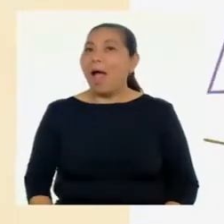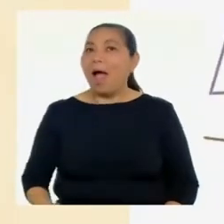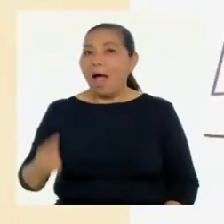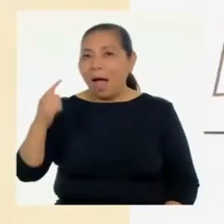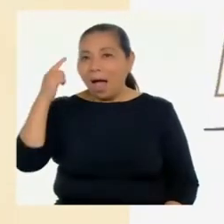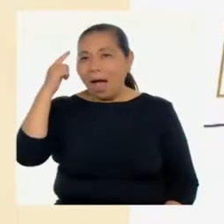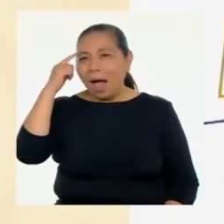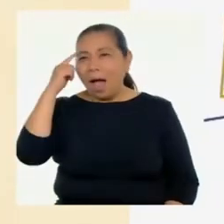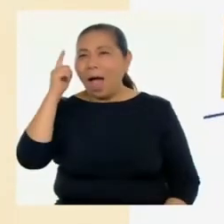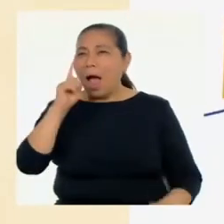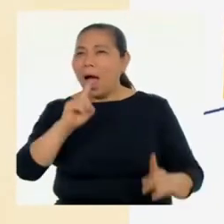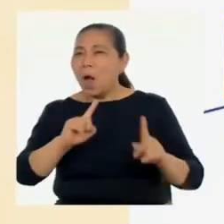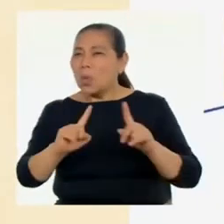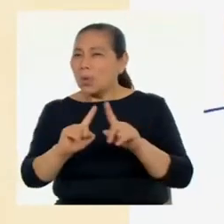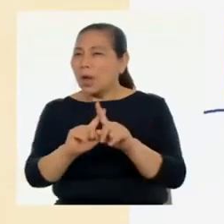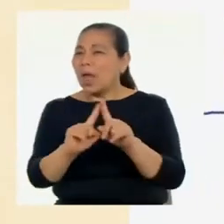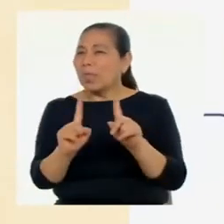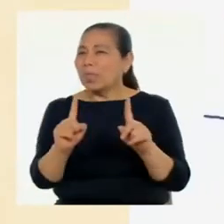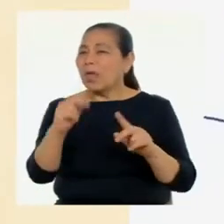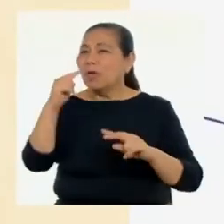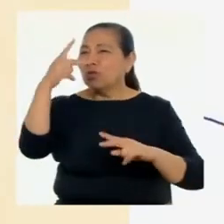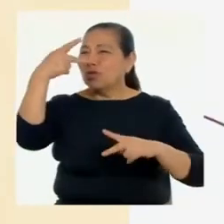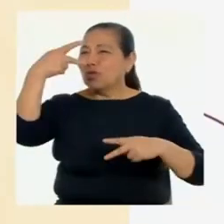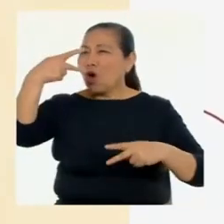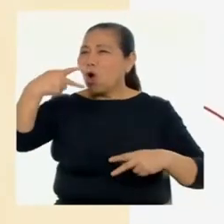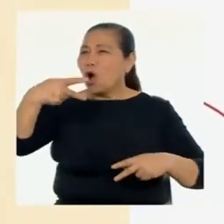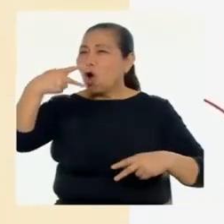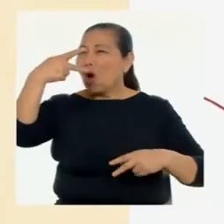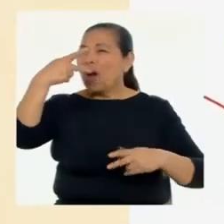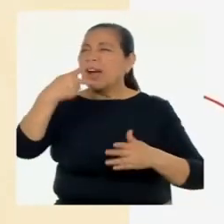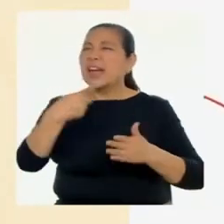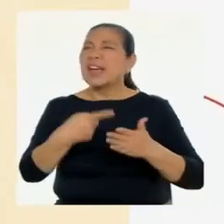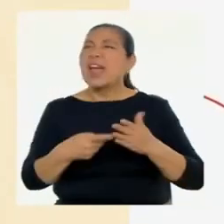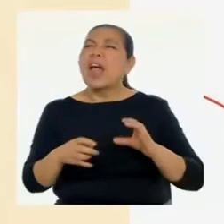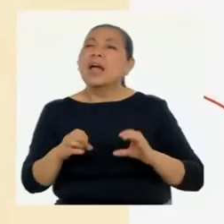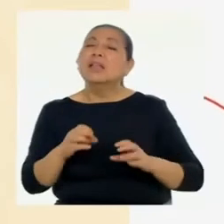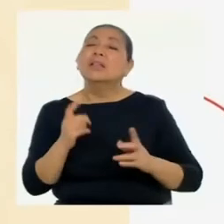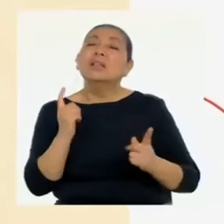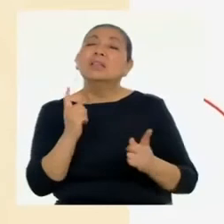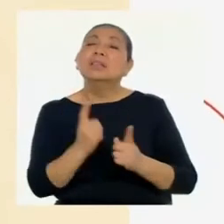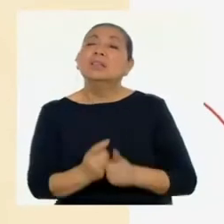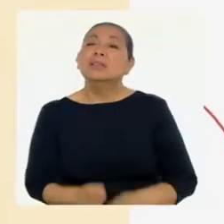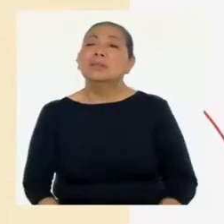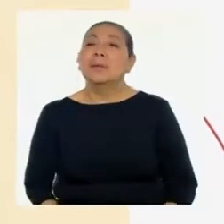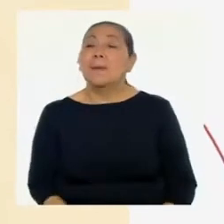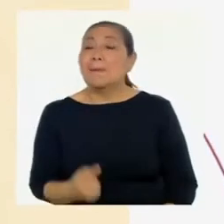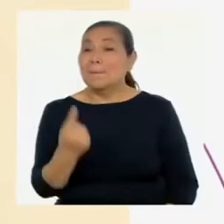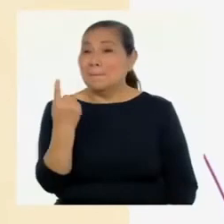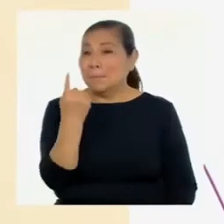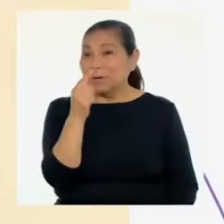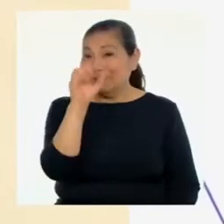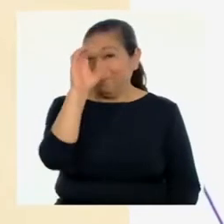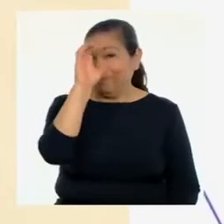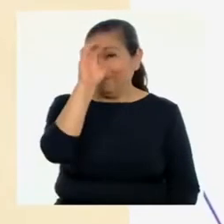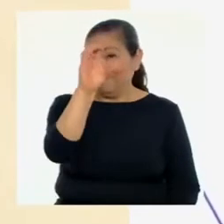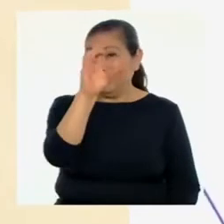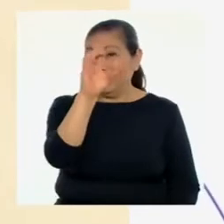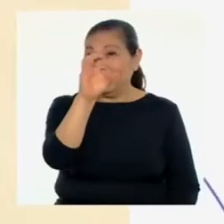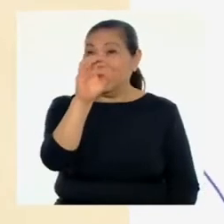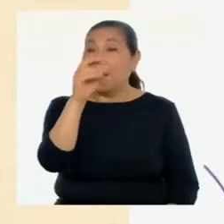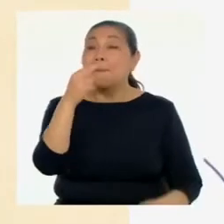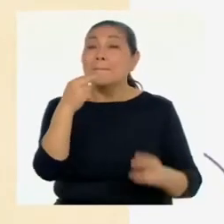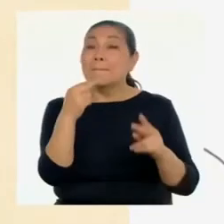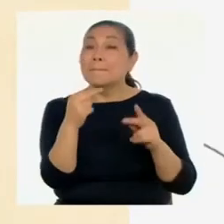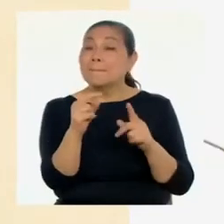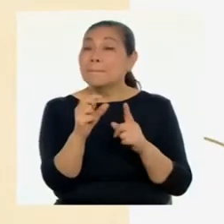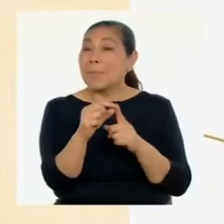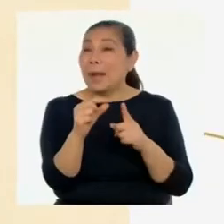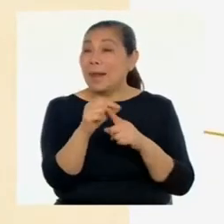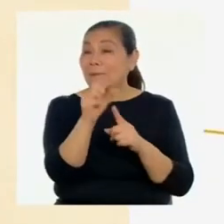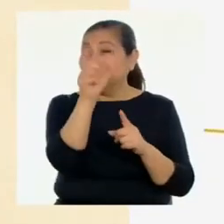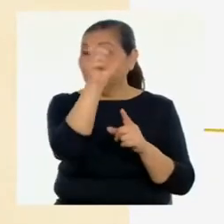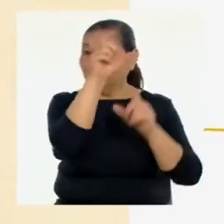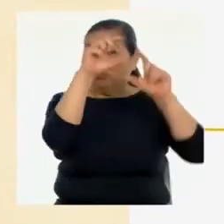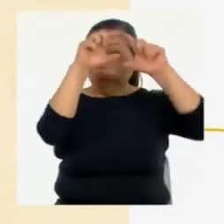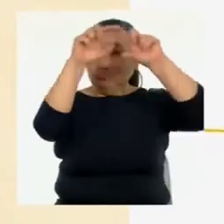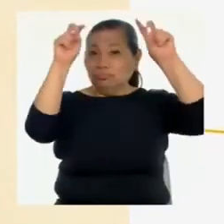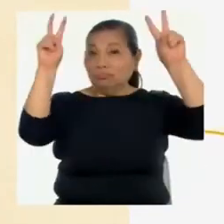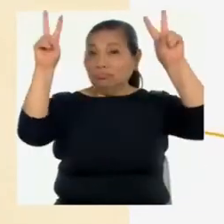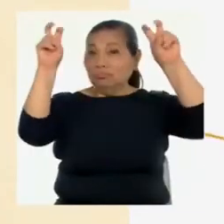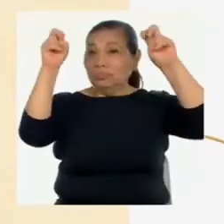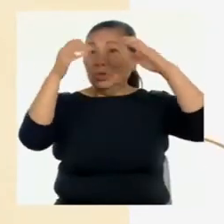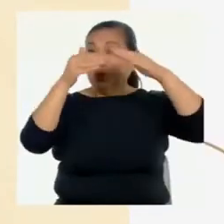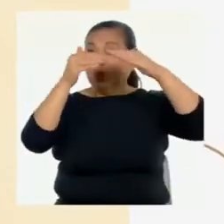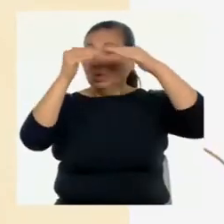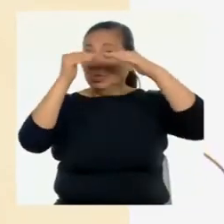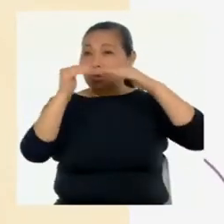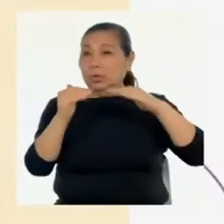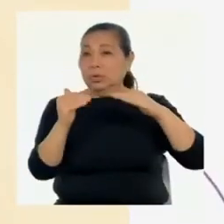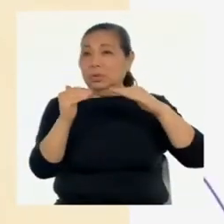también estoy viendo algunas diferencias entre ambos afiches. ¿Qué has encontrado? El primer afiche incluye un texto a manera de título y